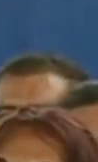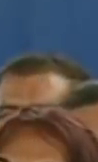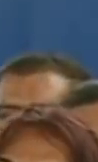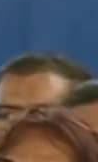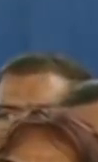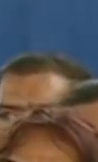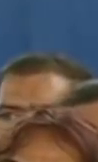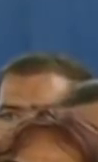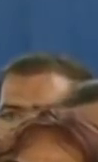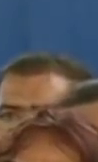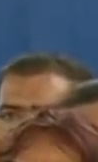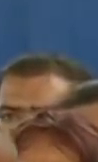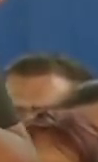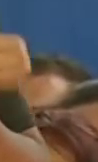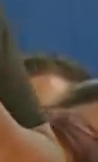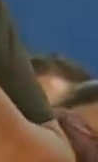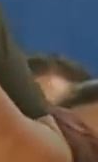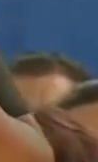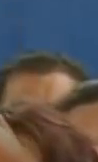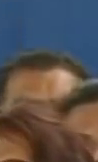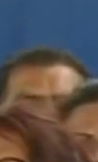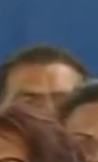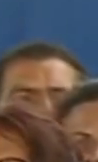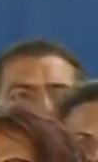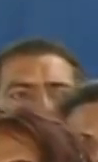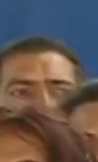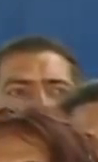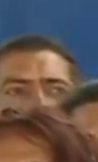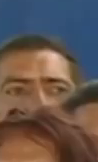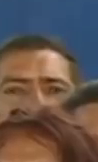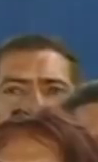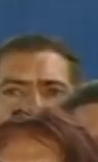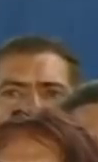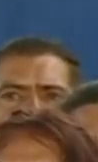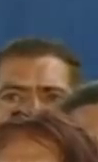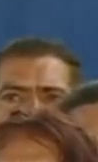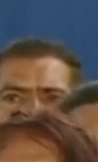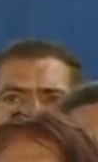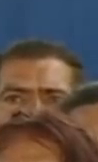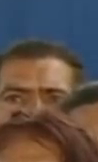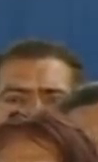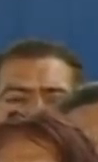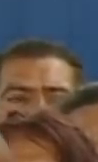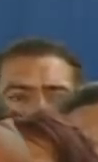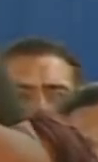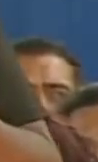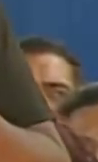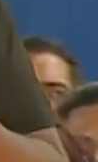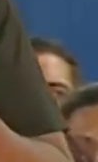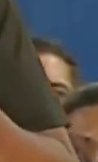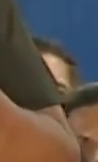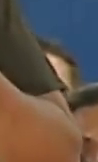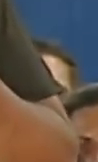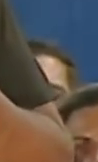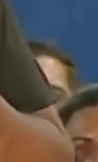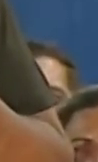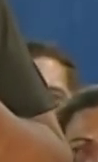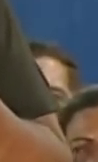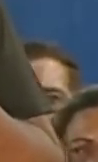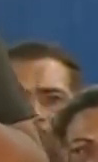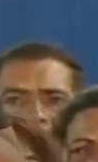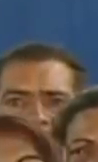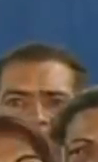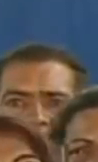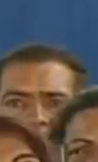a la bolsa verde, ¿cuánto vale una lata de sardina en el mercado? ¿Cuánto vale un atún? Allá en el Delta, un kilo de queso vale 5.000, lo que vale una latica. Y es un